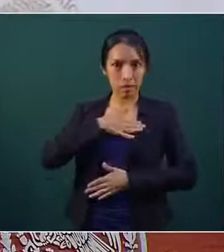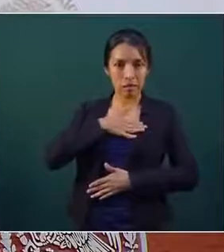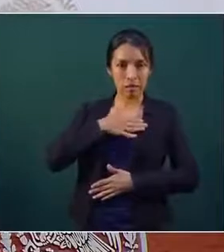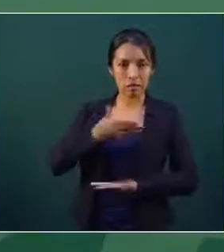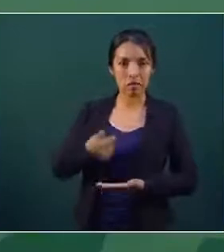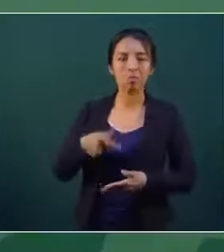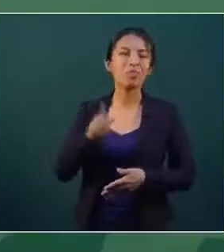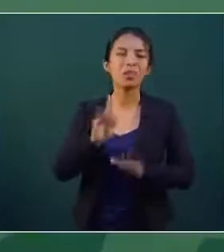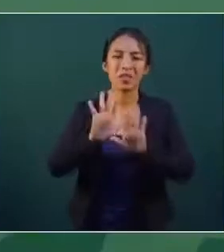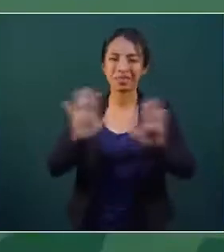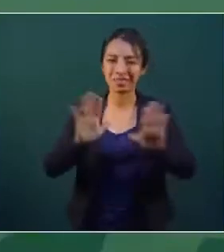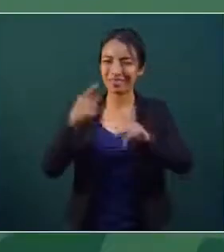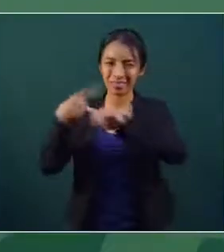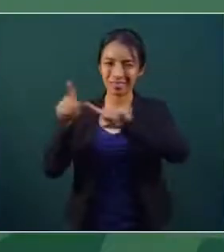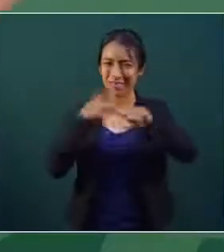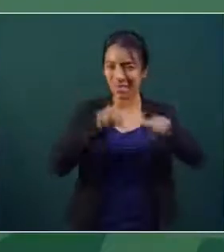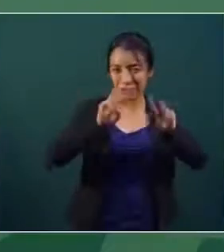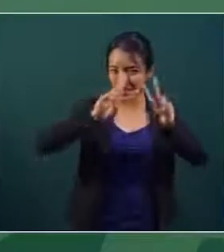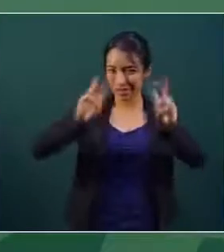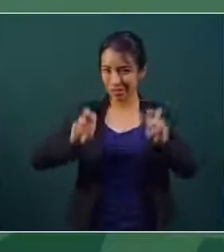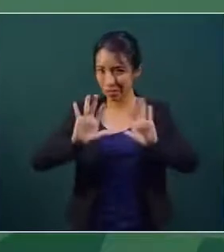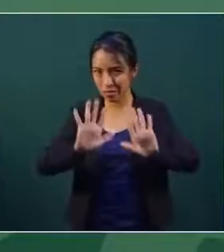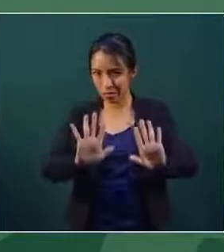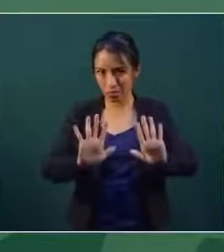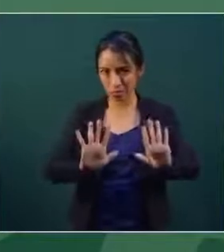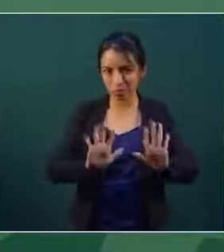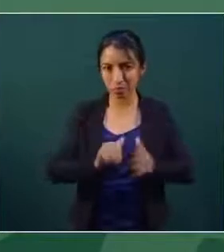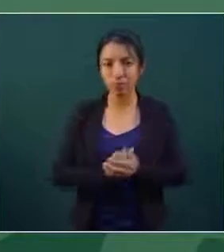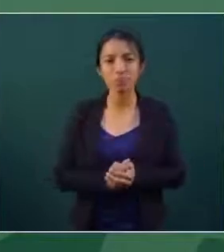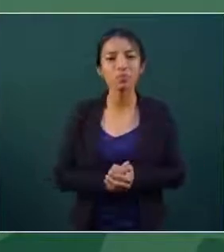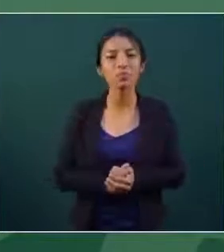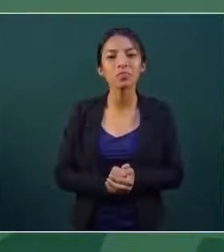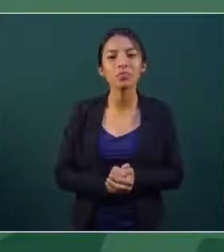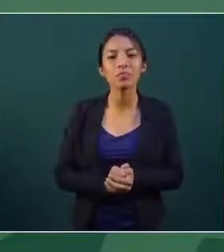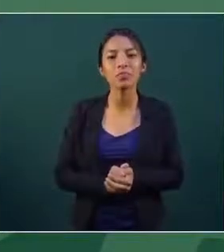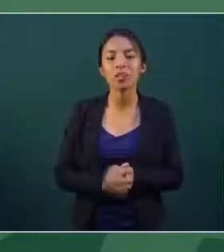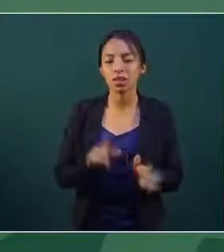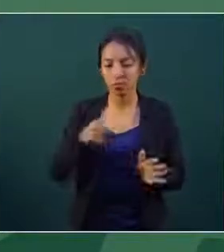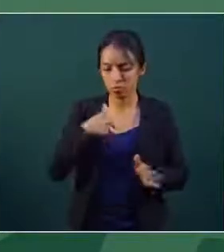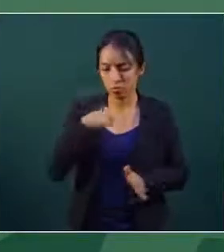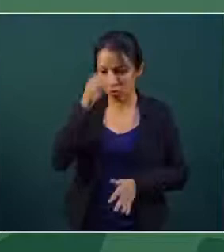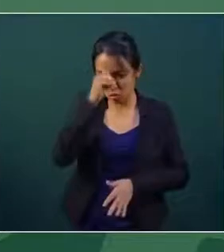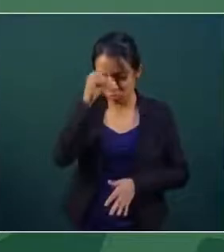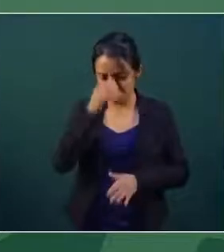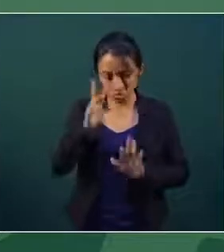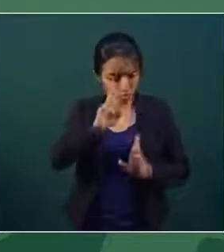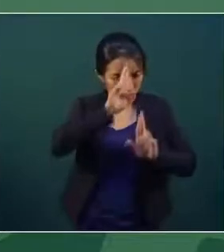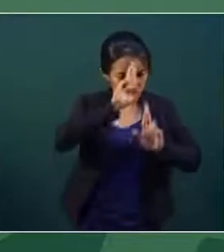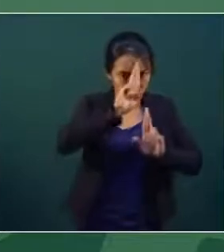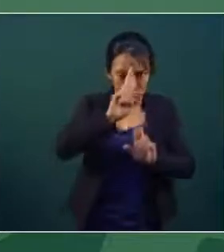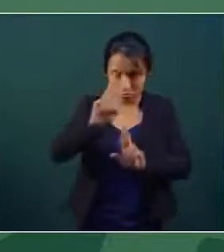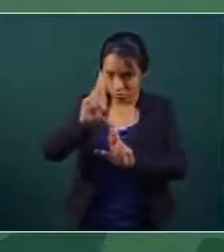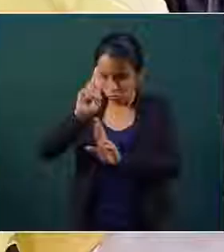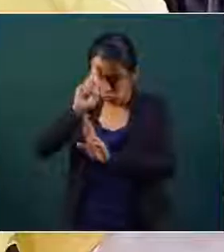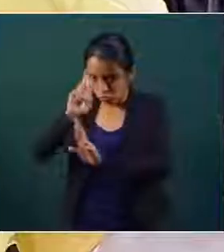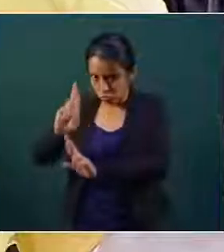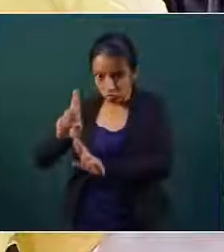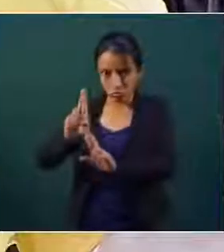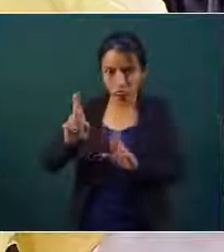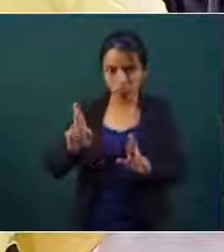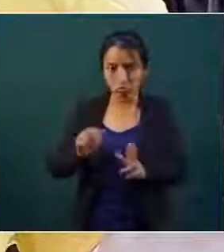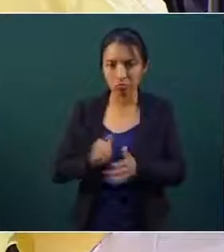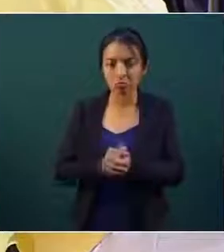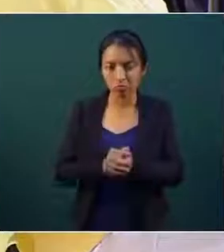son cosas distintas, O sea, yo de manera abierta, respetuosa, he